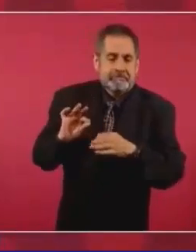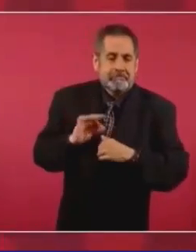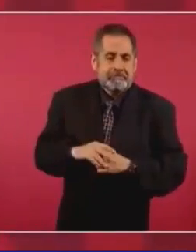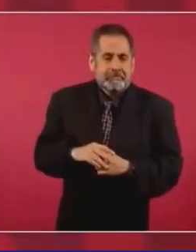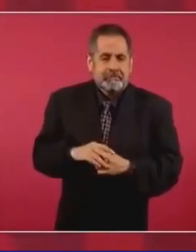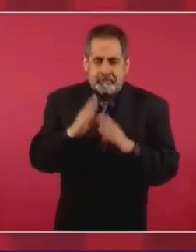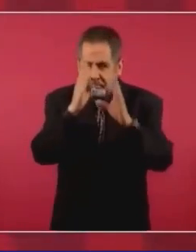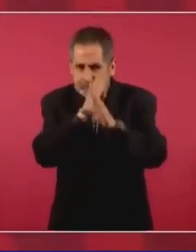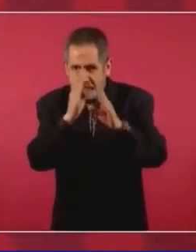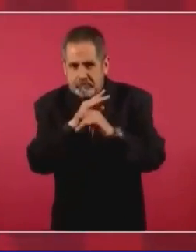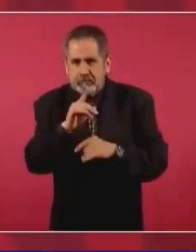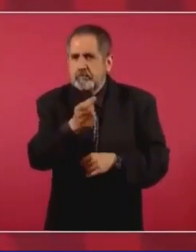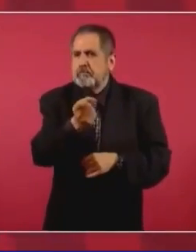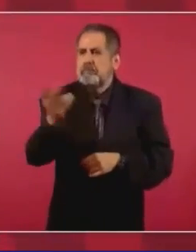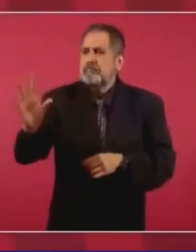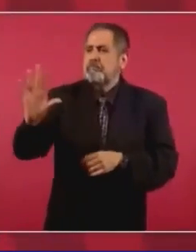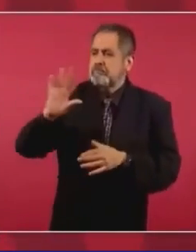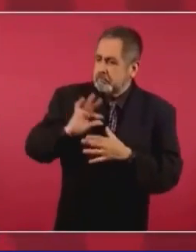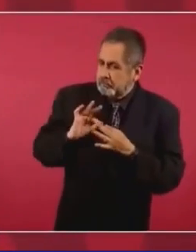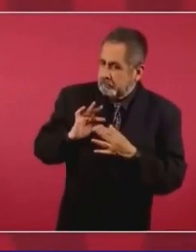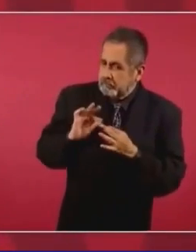no espía, pero sí informante,